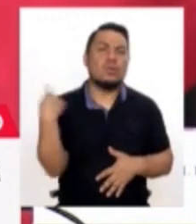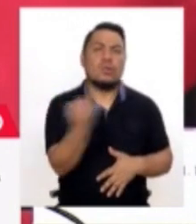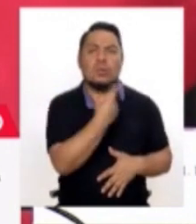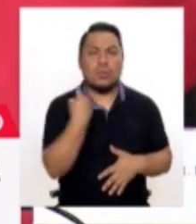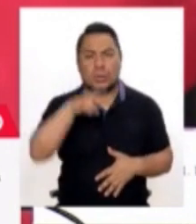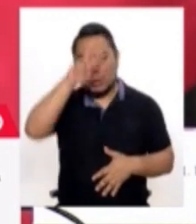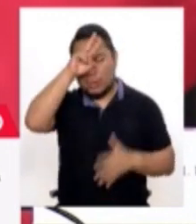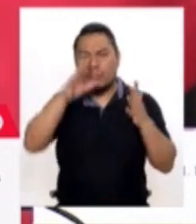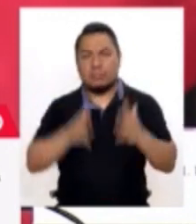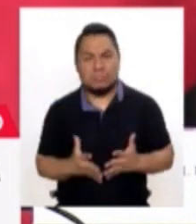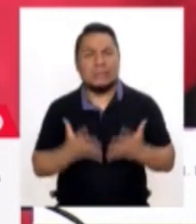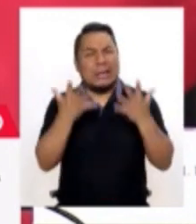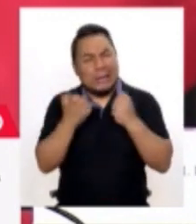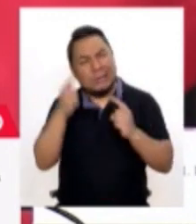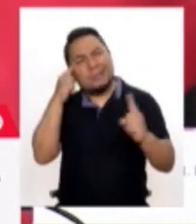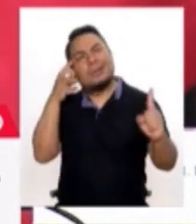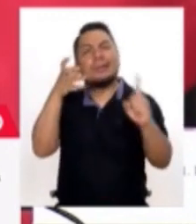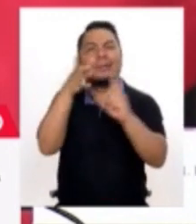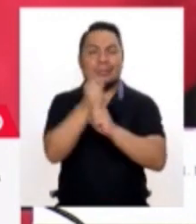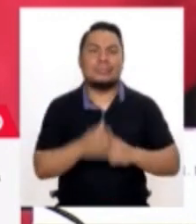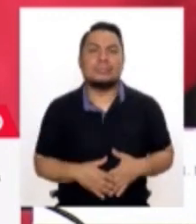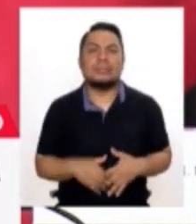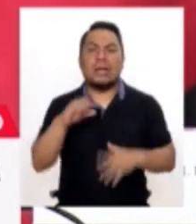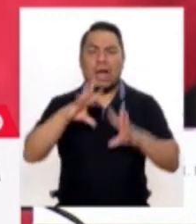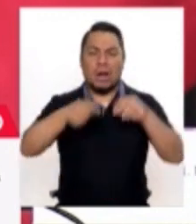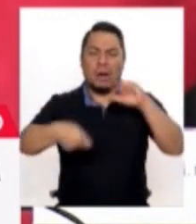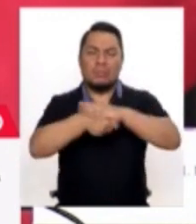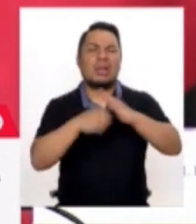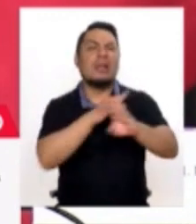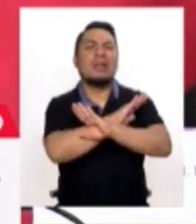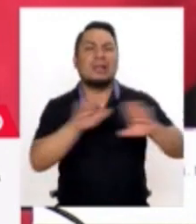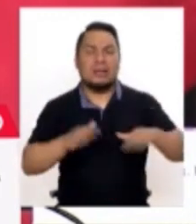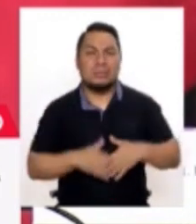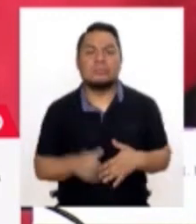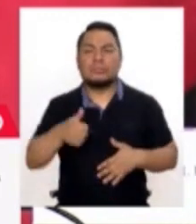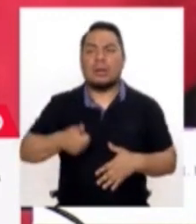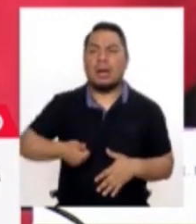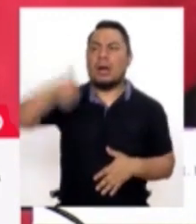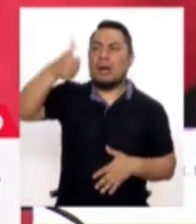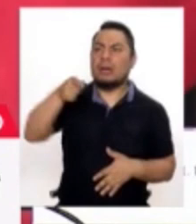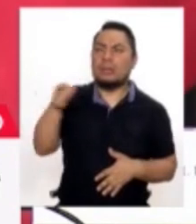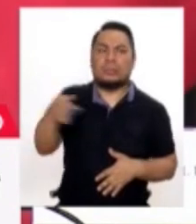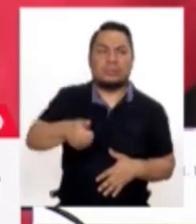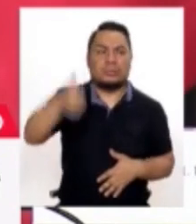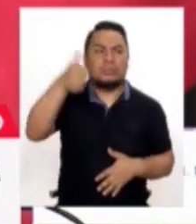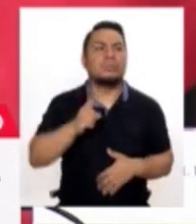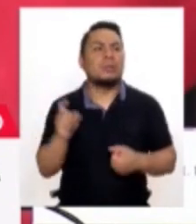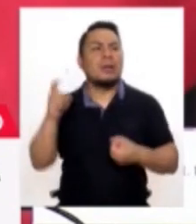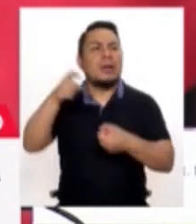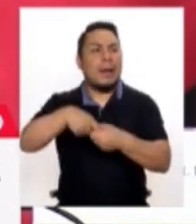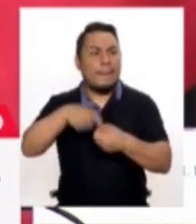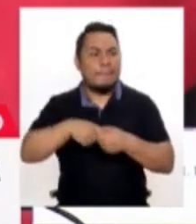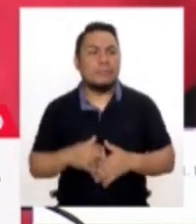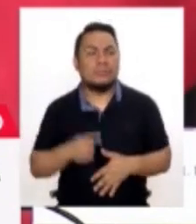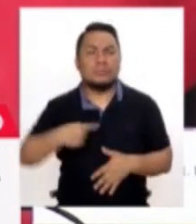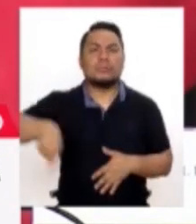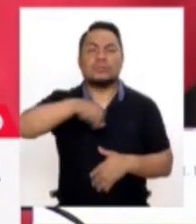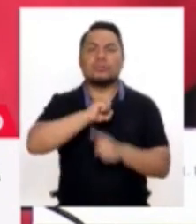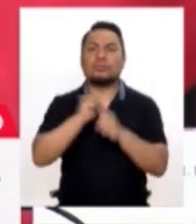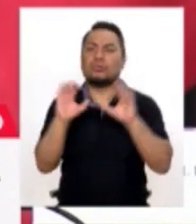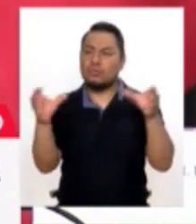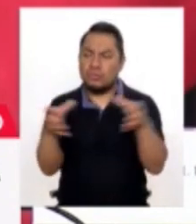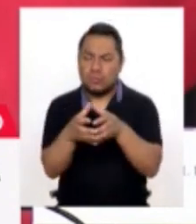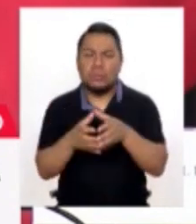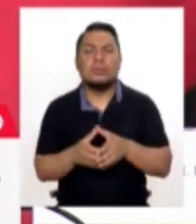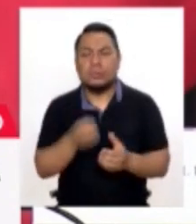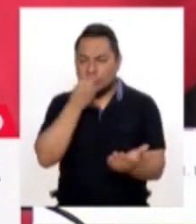todas y todos queremos, sin corrupción y con autoridades y la participación de la sociedad